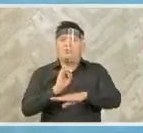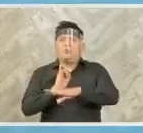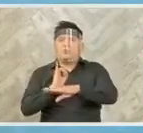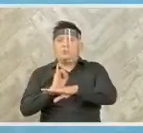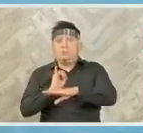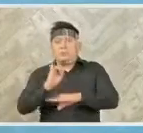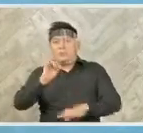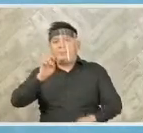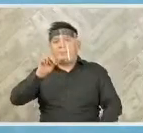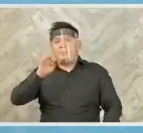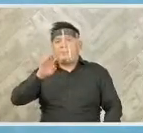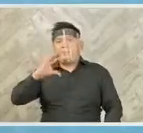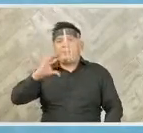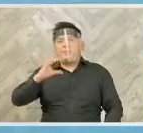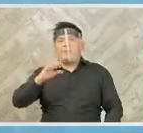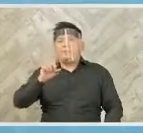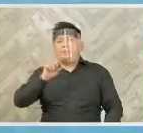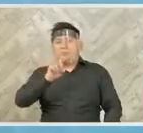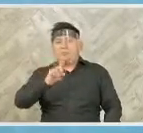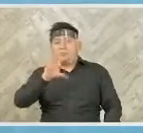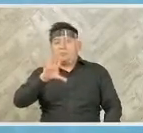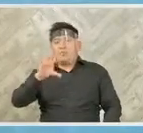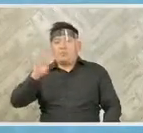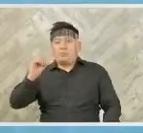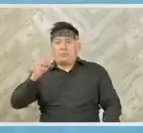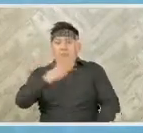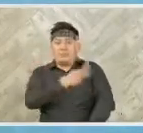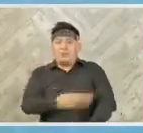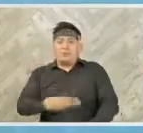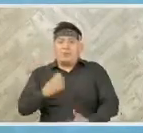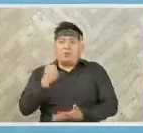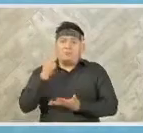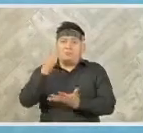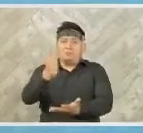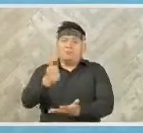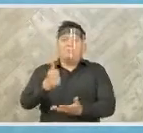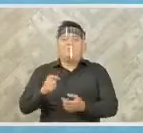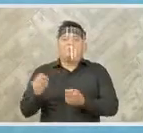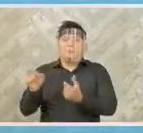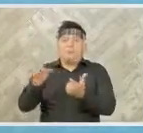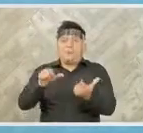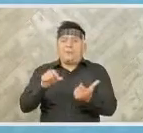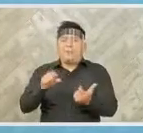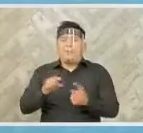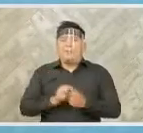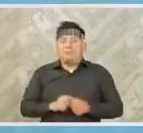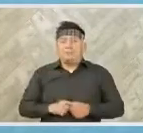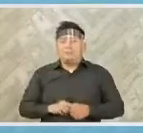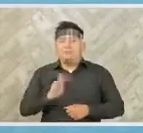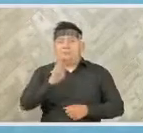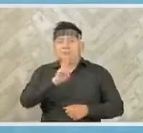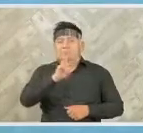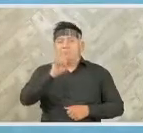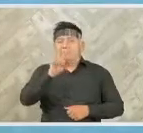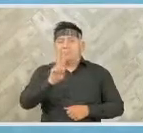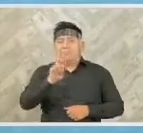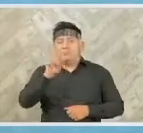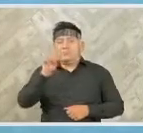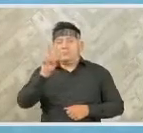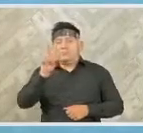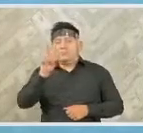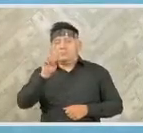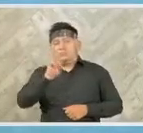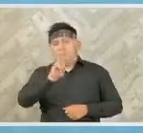inversión superior a los 650 millones de pesos, de las cuales 385 millones de